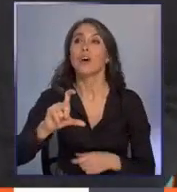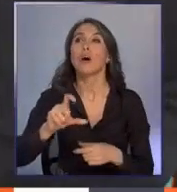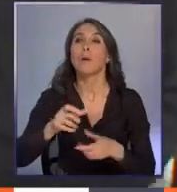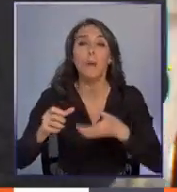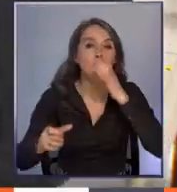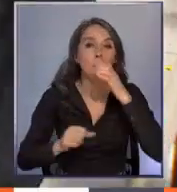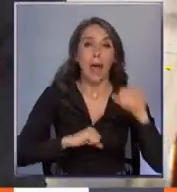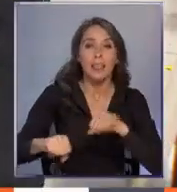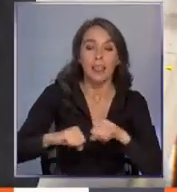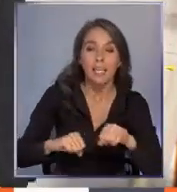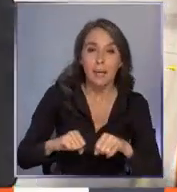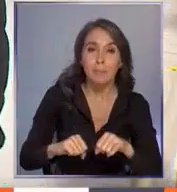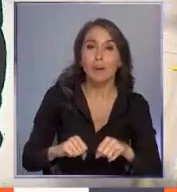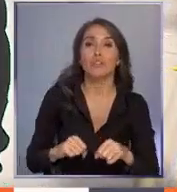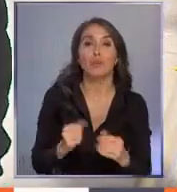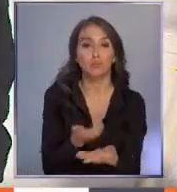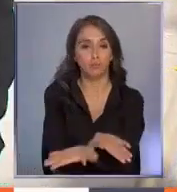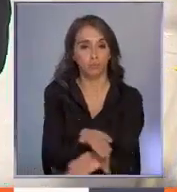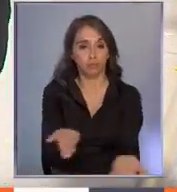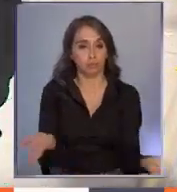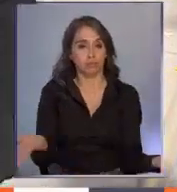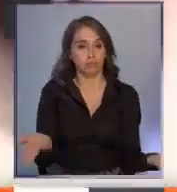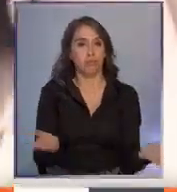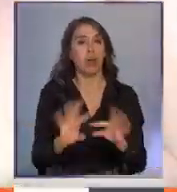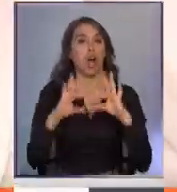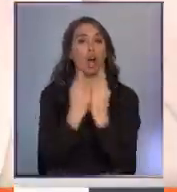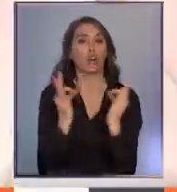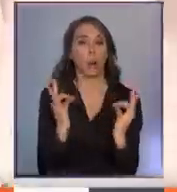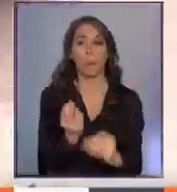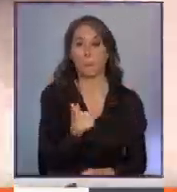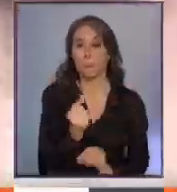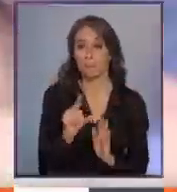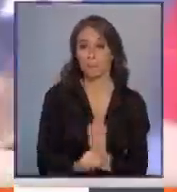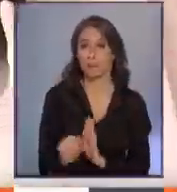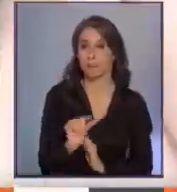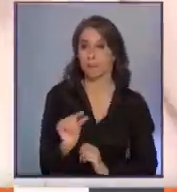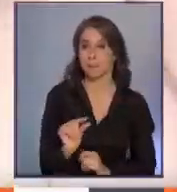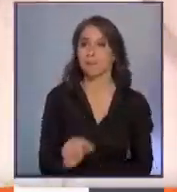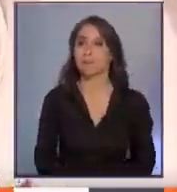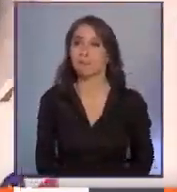terremoto, etc. Así que tenemos una línea muy completa de productos y a los mejores precios.